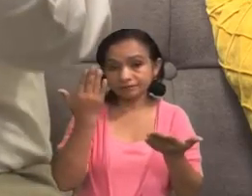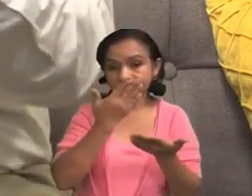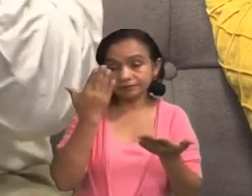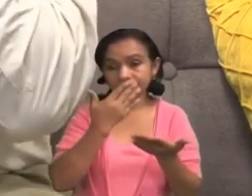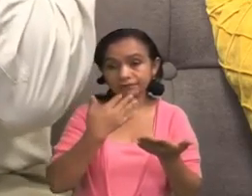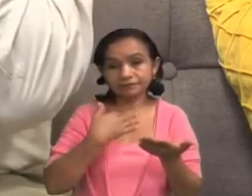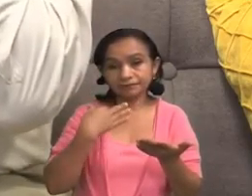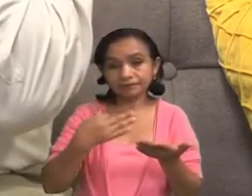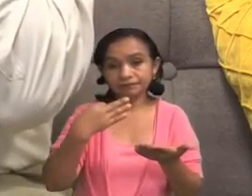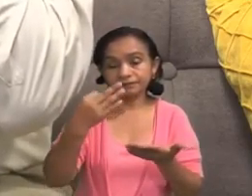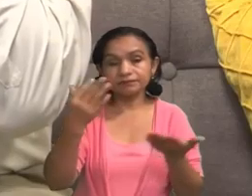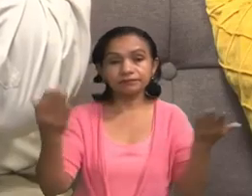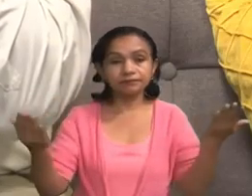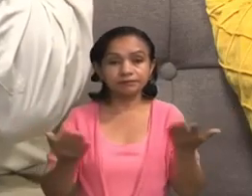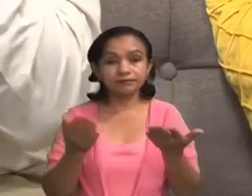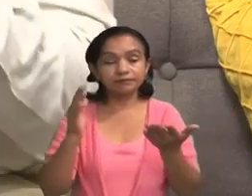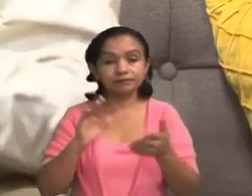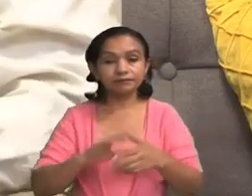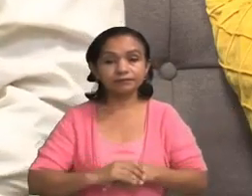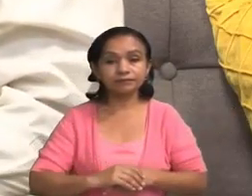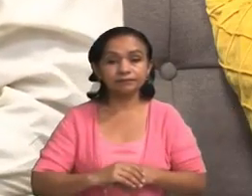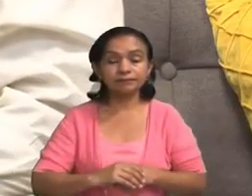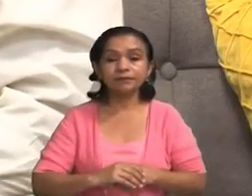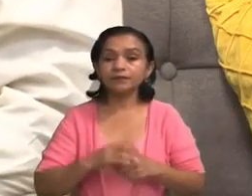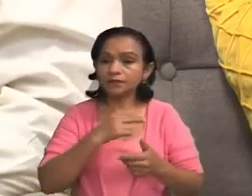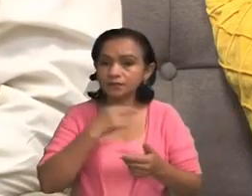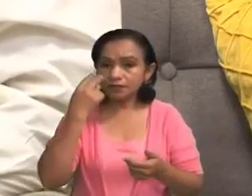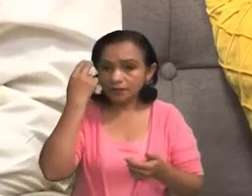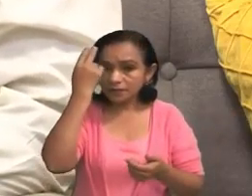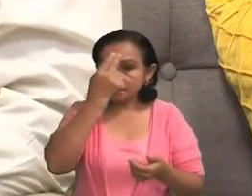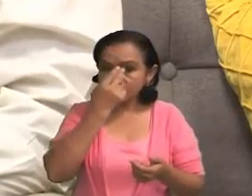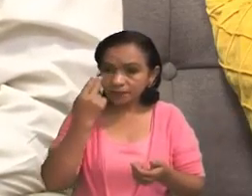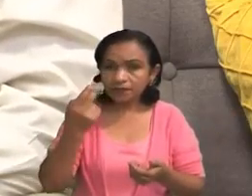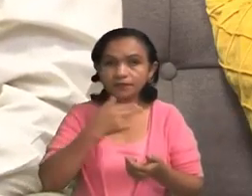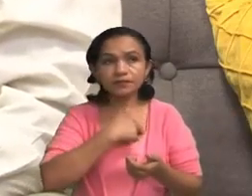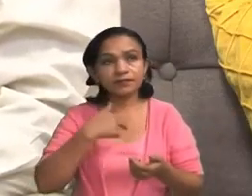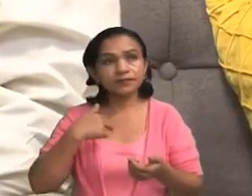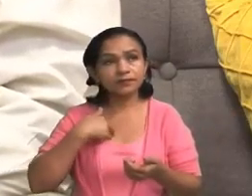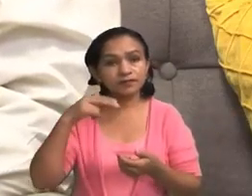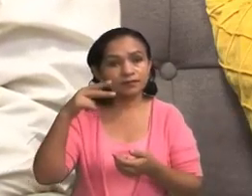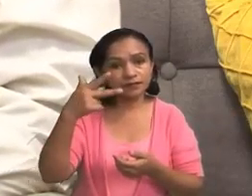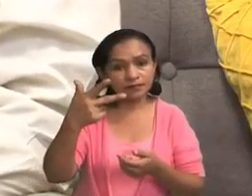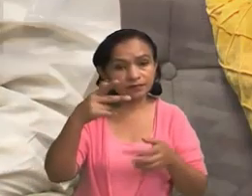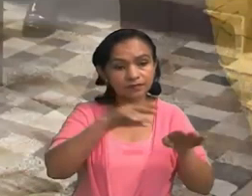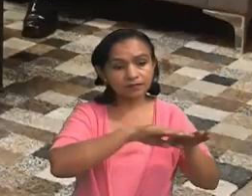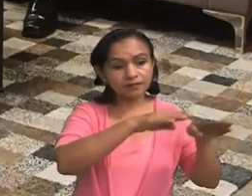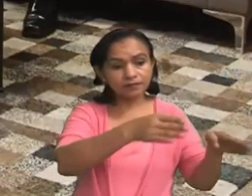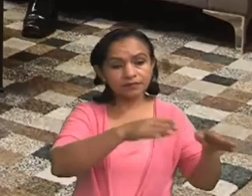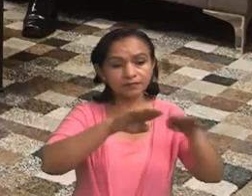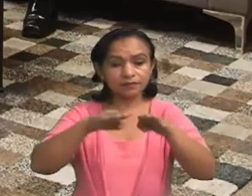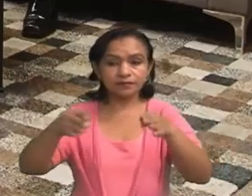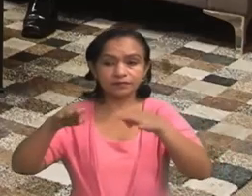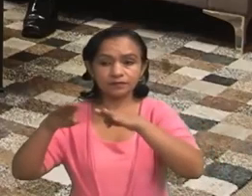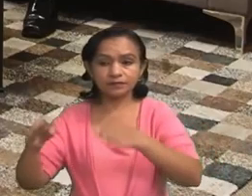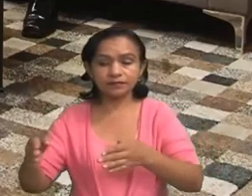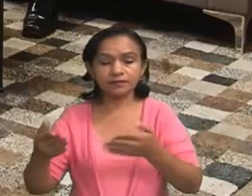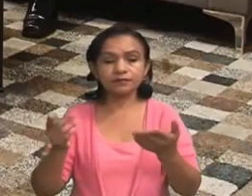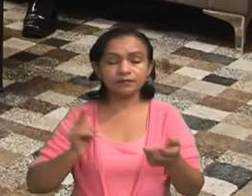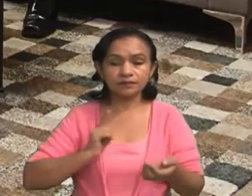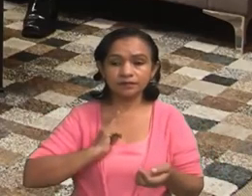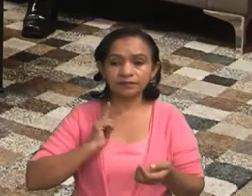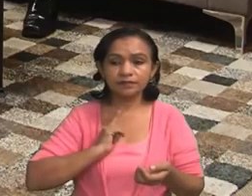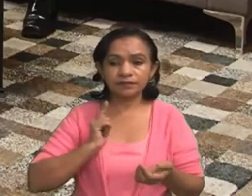las presentaciones. Pues obviamente hay que consolidar y distribuir en 8 mesas de trabajo toda la recepción